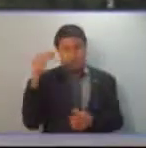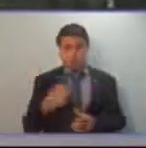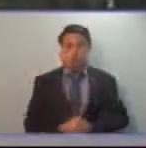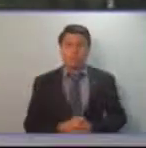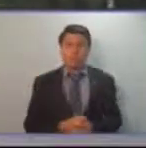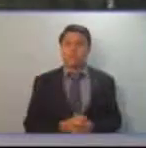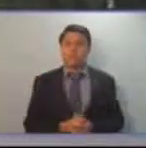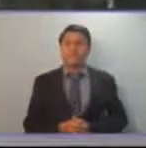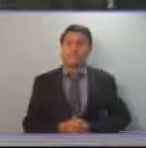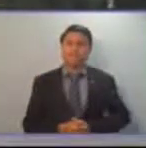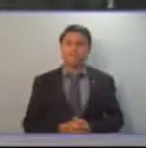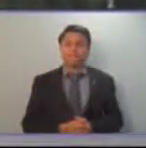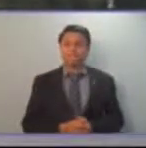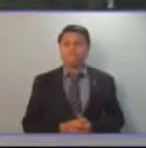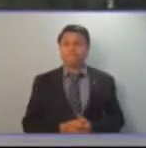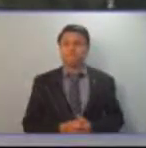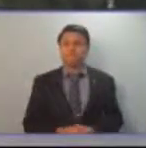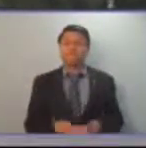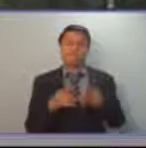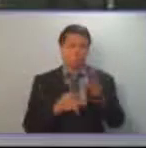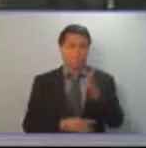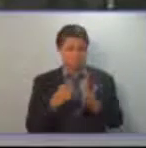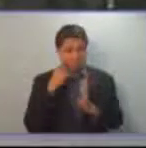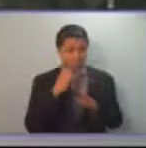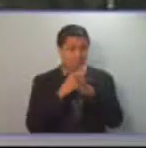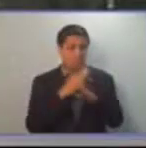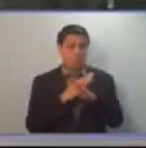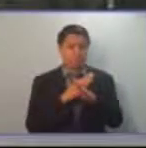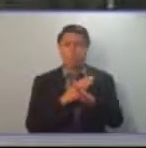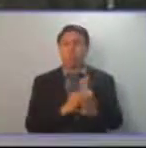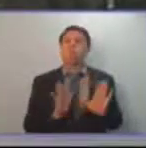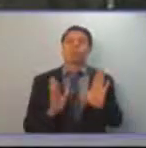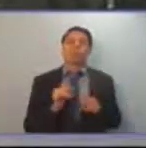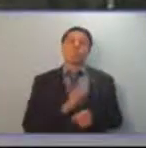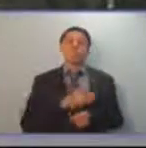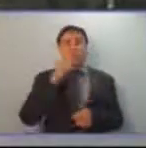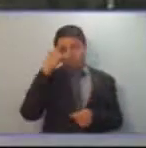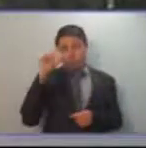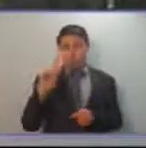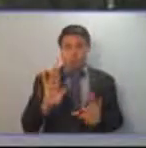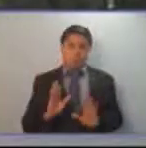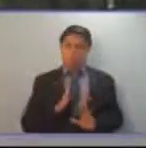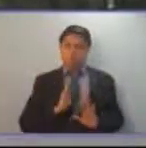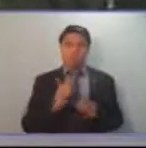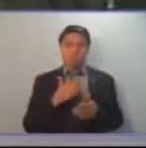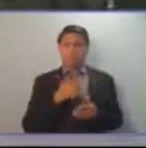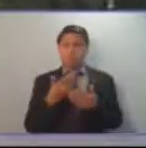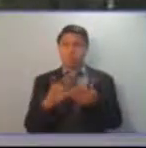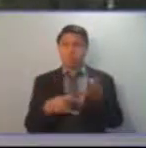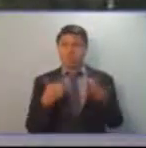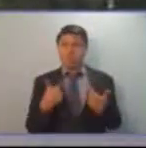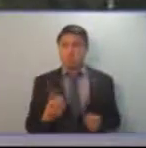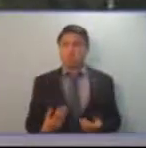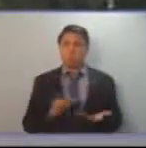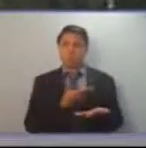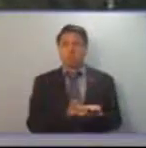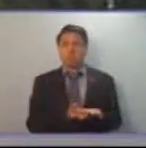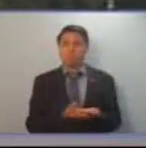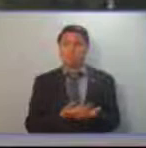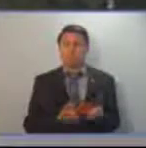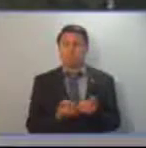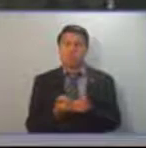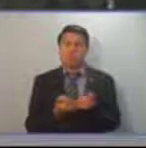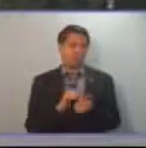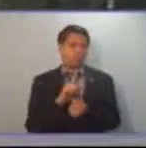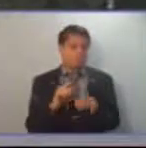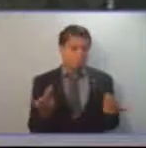Y la ley prevé que si un partido, no teniendo el derecho de proponer, la prerrogativa de proponer,